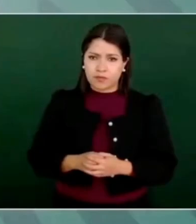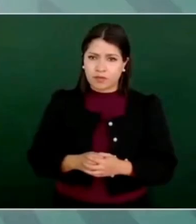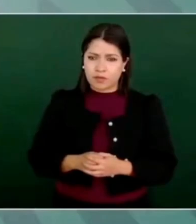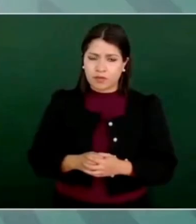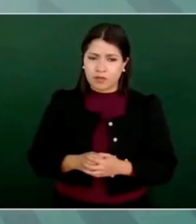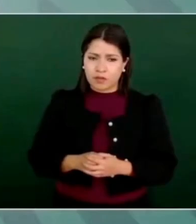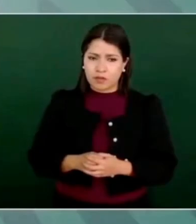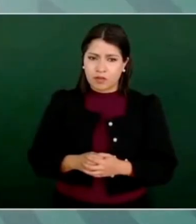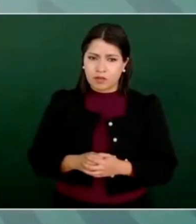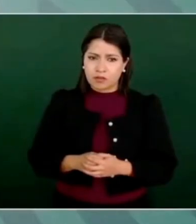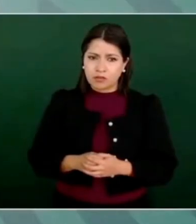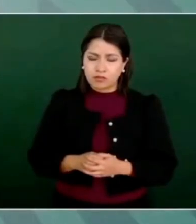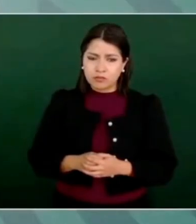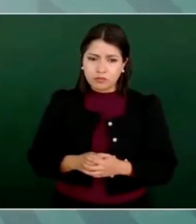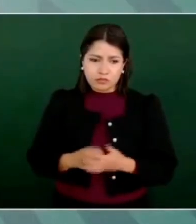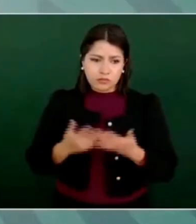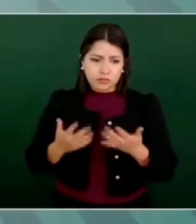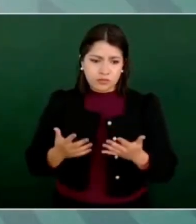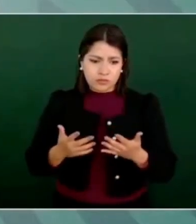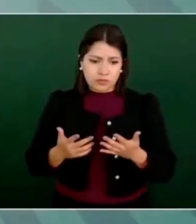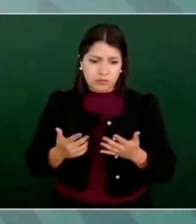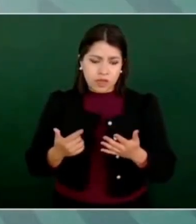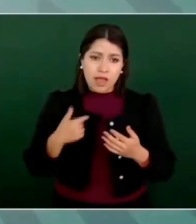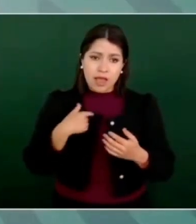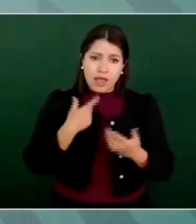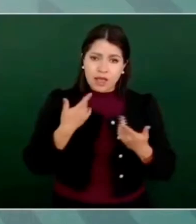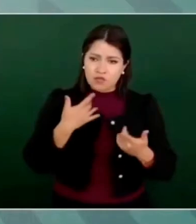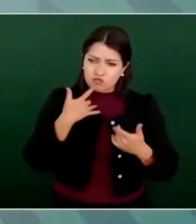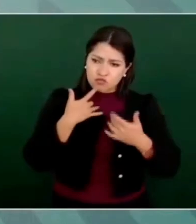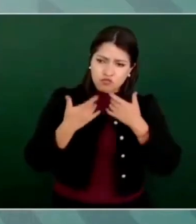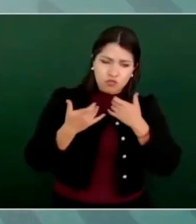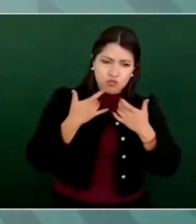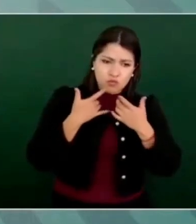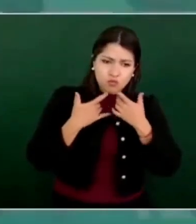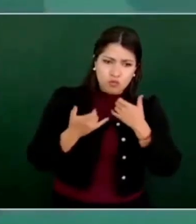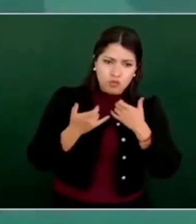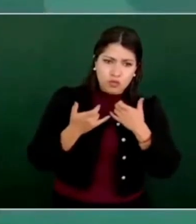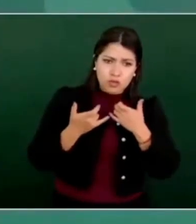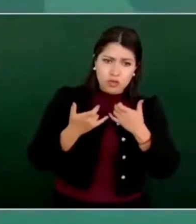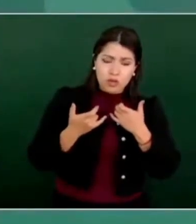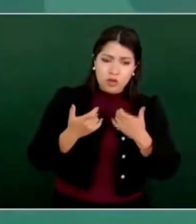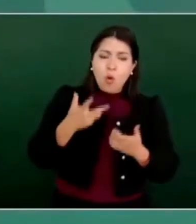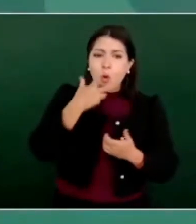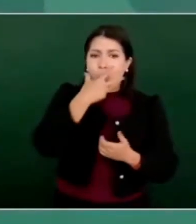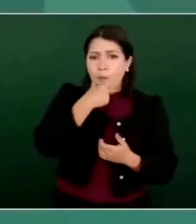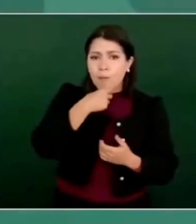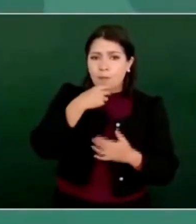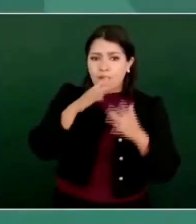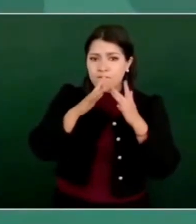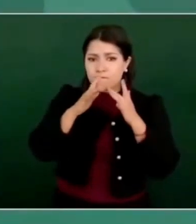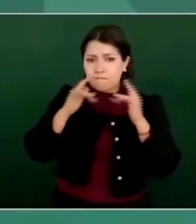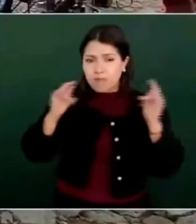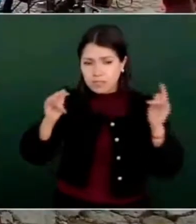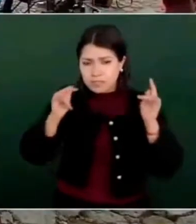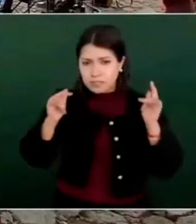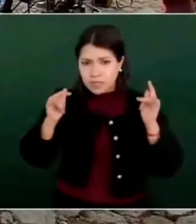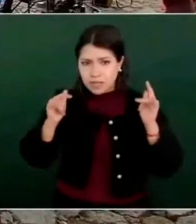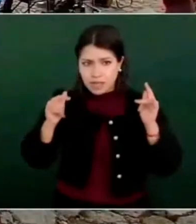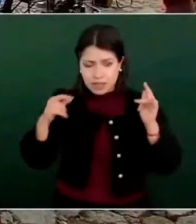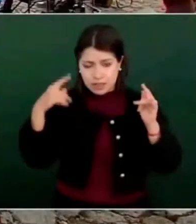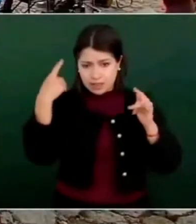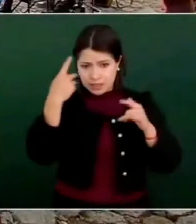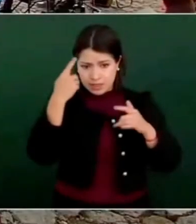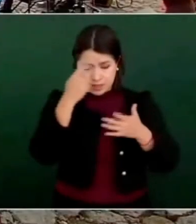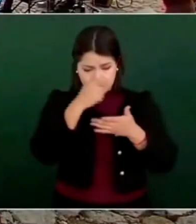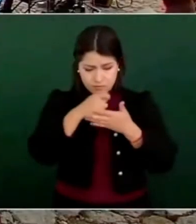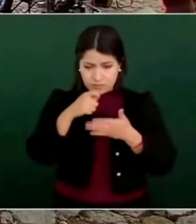de las batallas. Un novelista francés, Georges de la Maré,